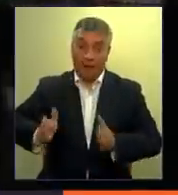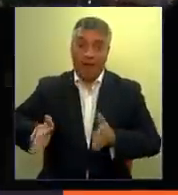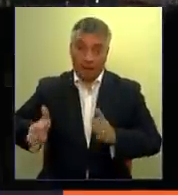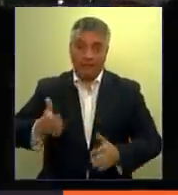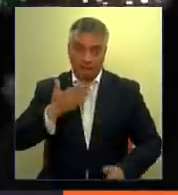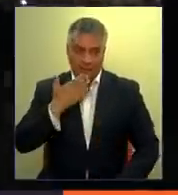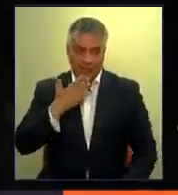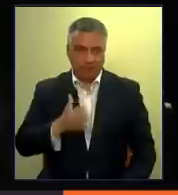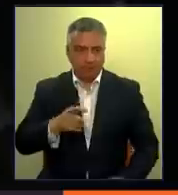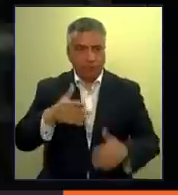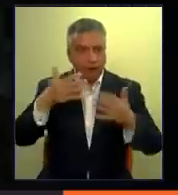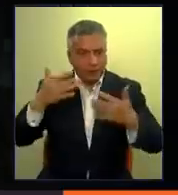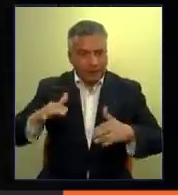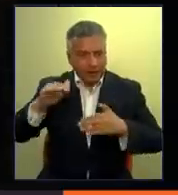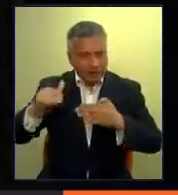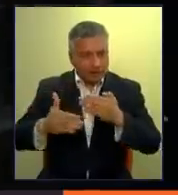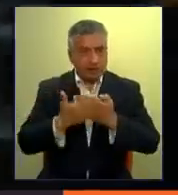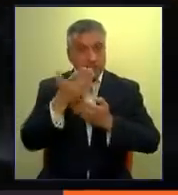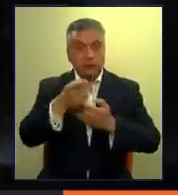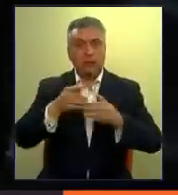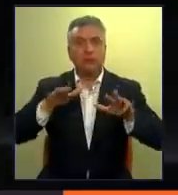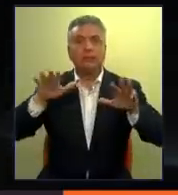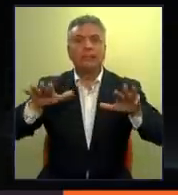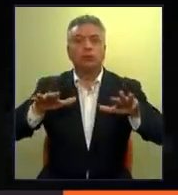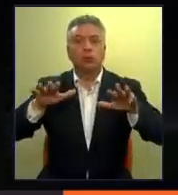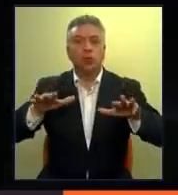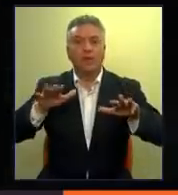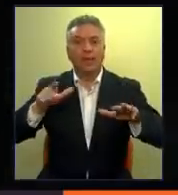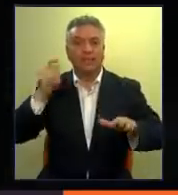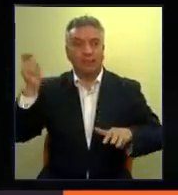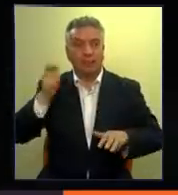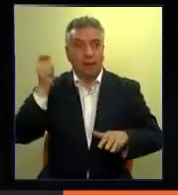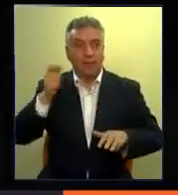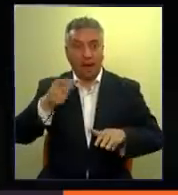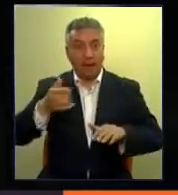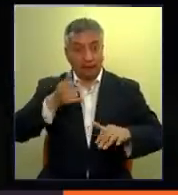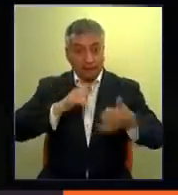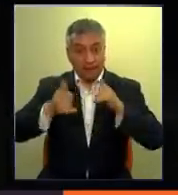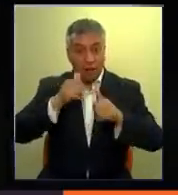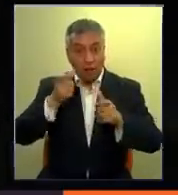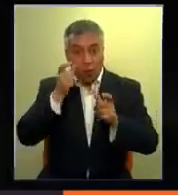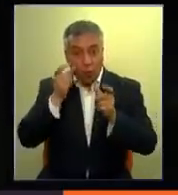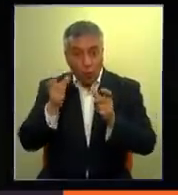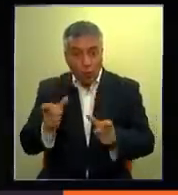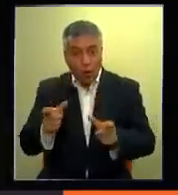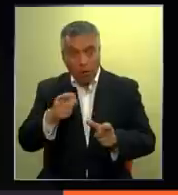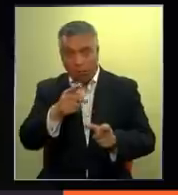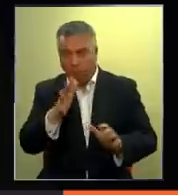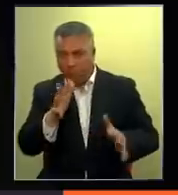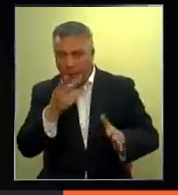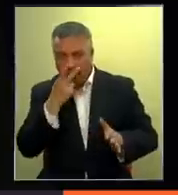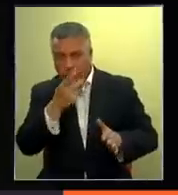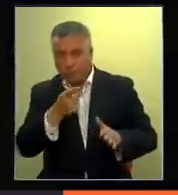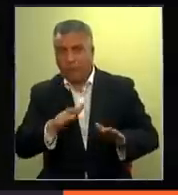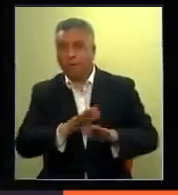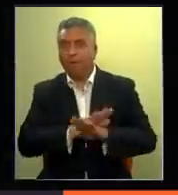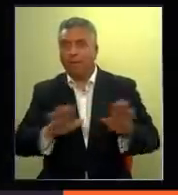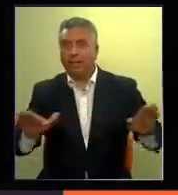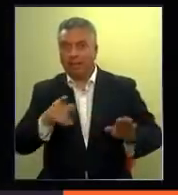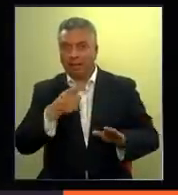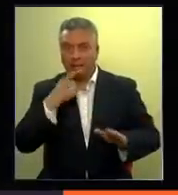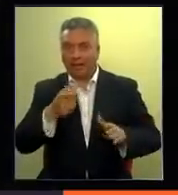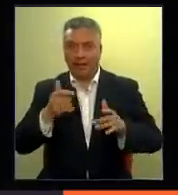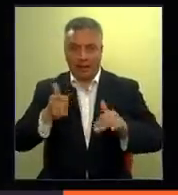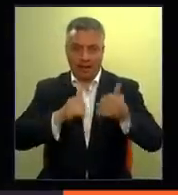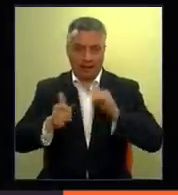Ya es madrugada del 19 de septiembre. Ese carrete del cual hablaba el cuidador parece haber terminado.